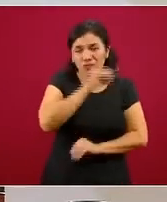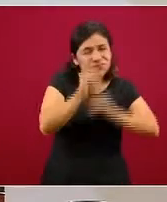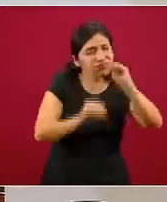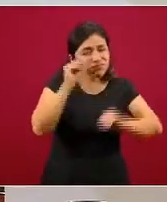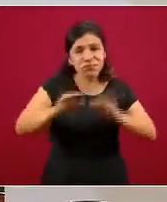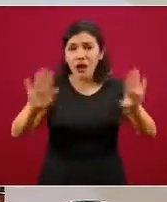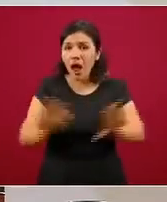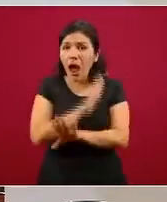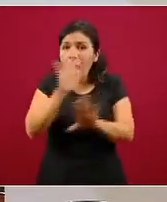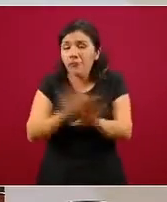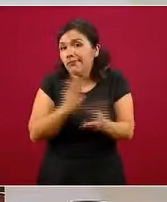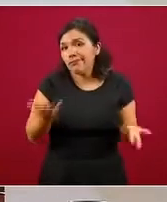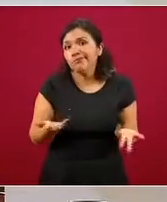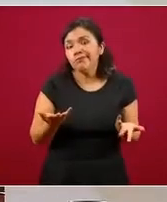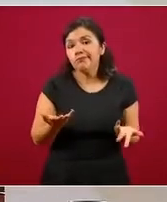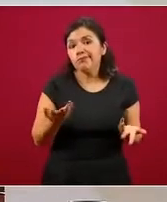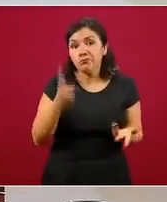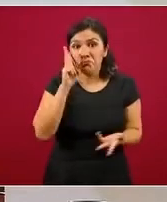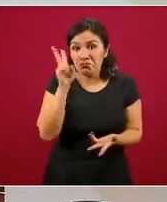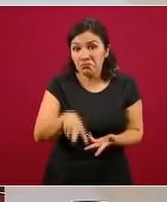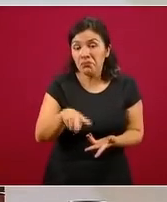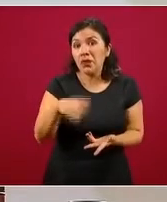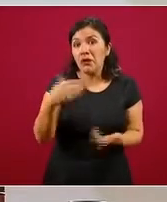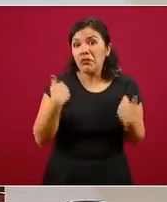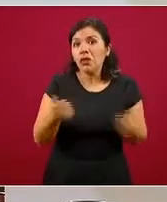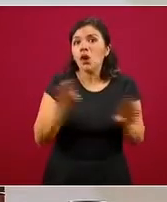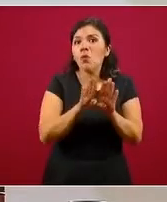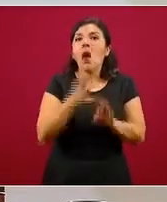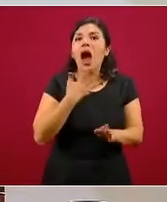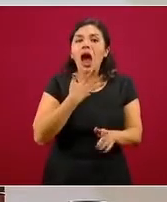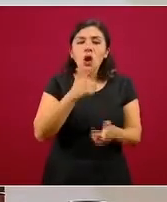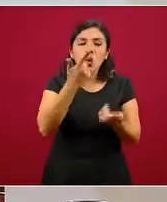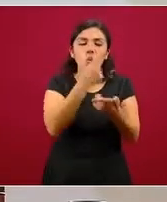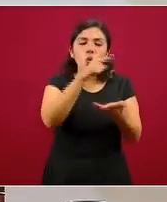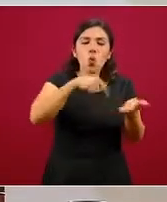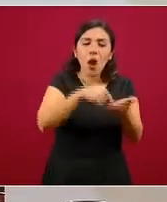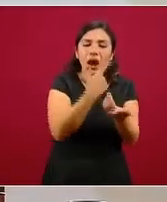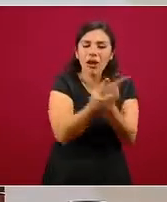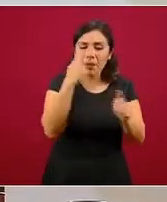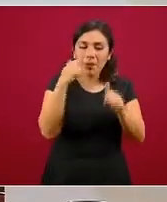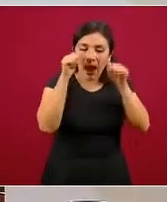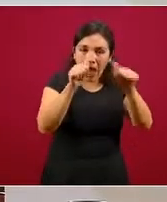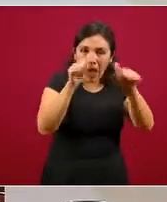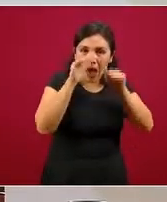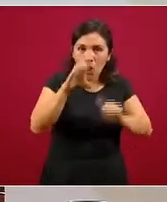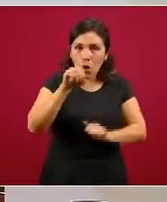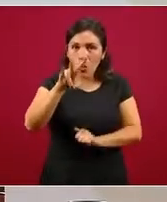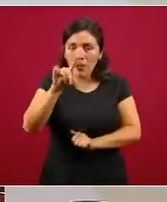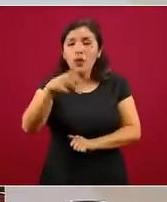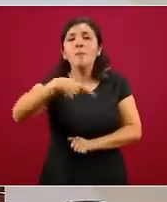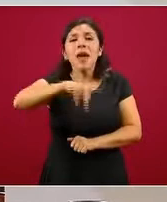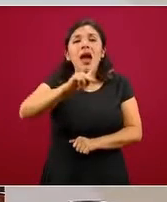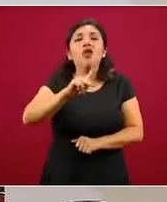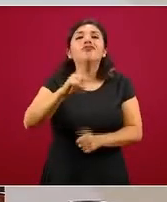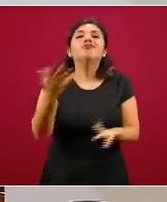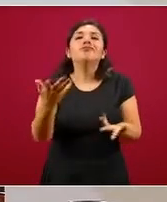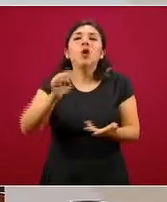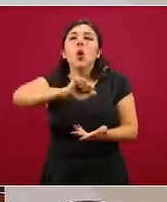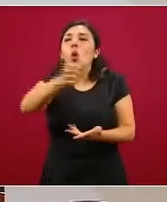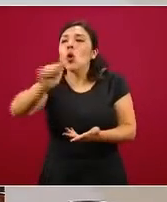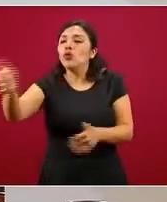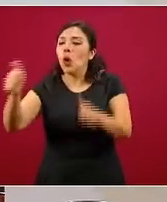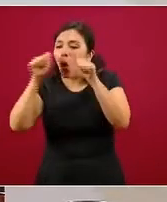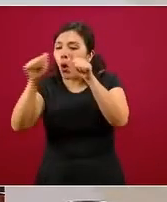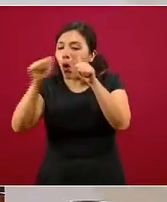y, si bien libera espacio para la atención de COVID, satura las capacidades de